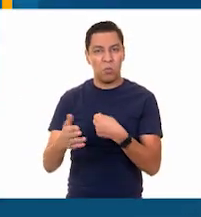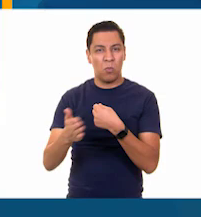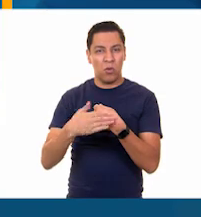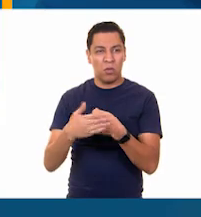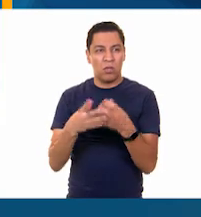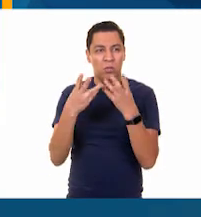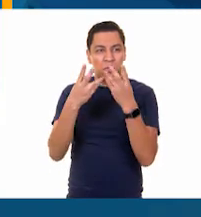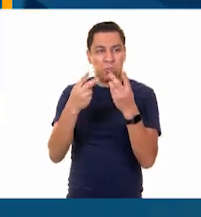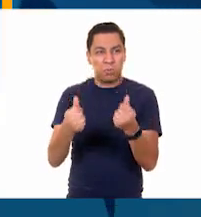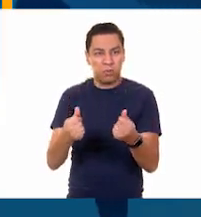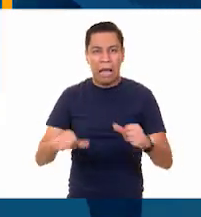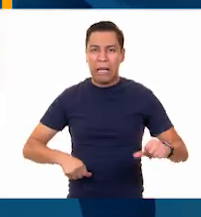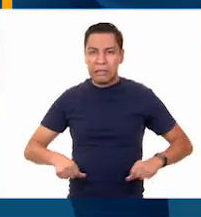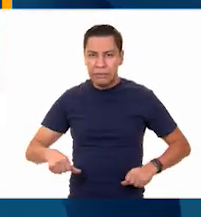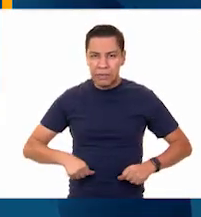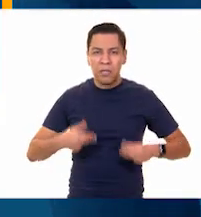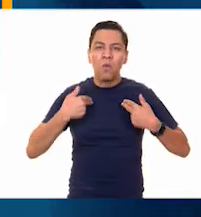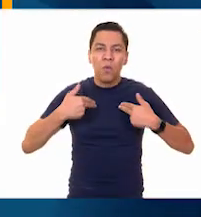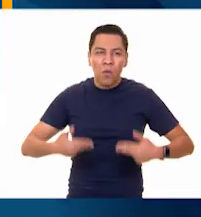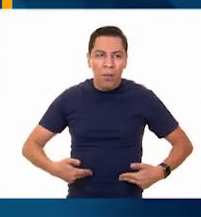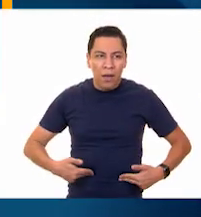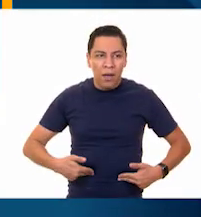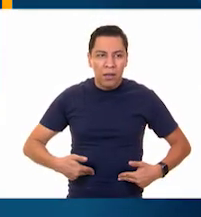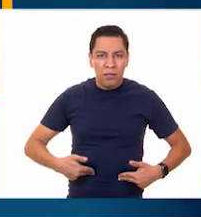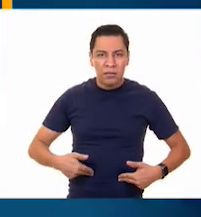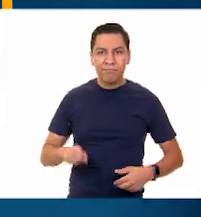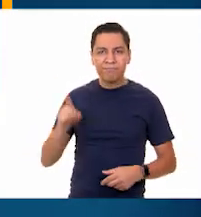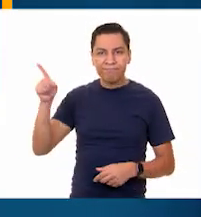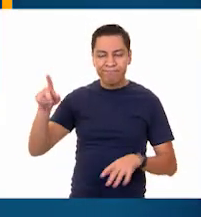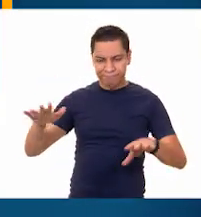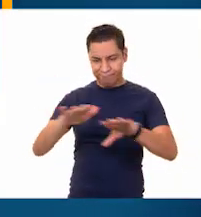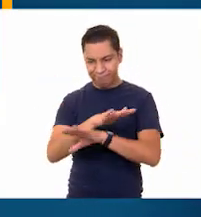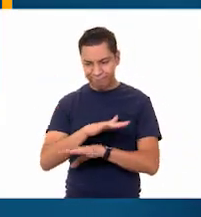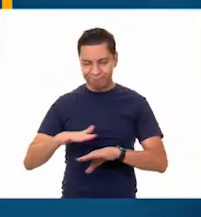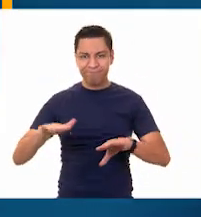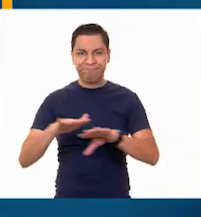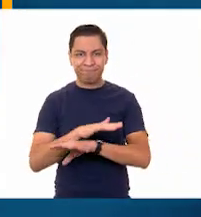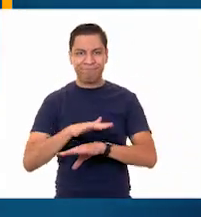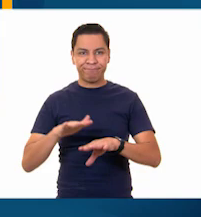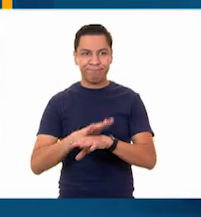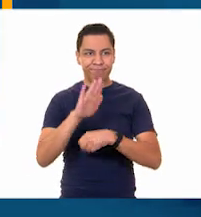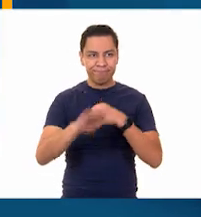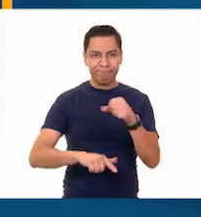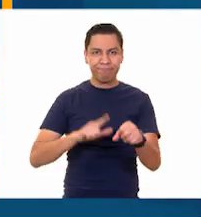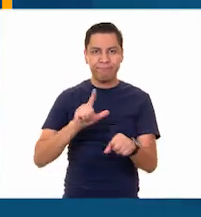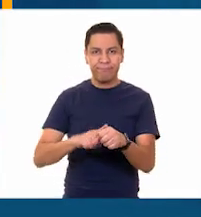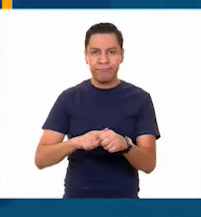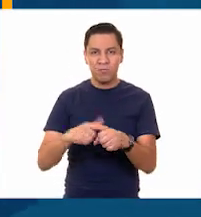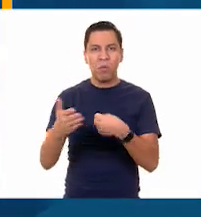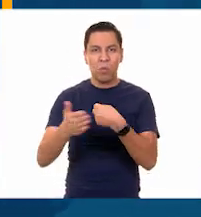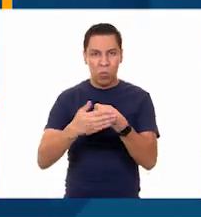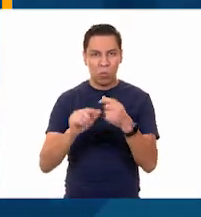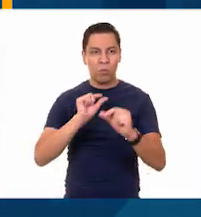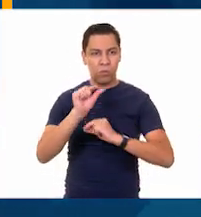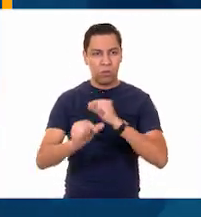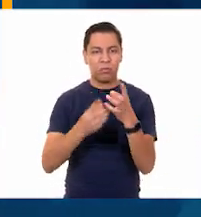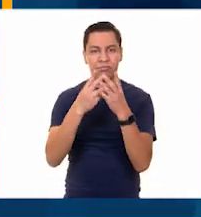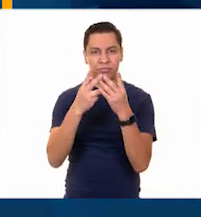Nuestras actividades han alterado radicalmente los ecosistemas, provocando que muchas especies estén desapareciendo.